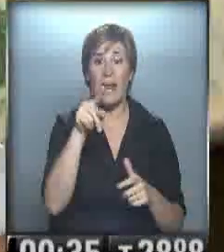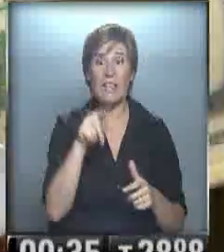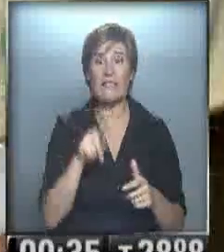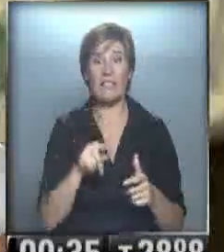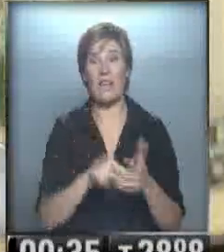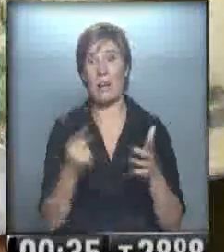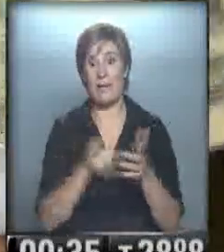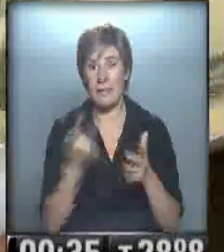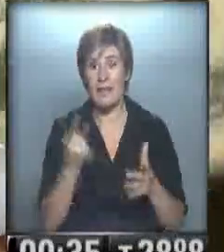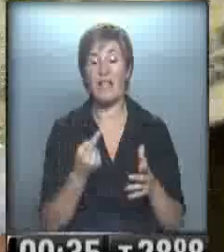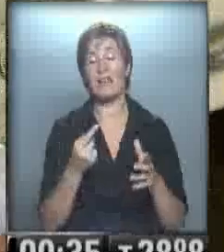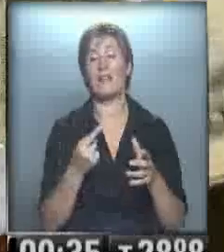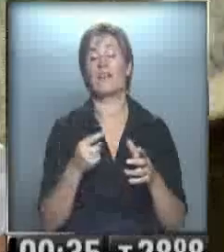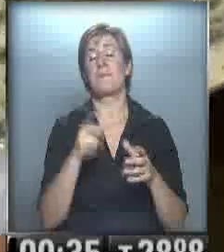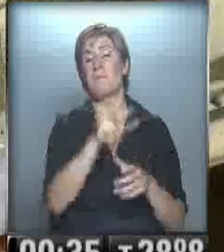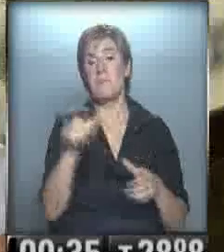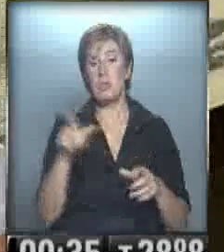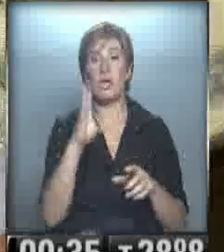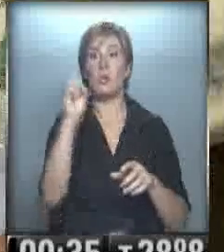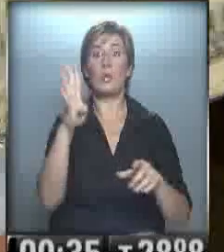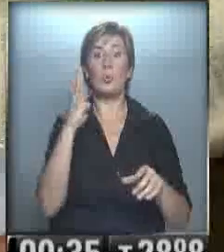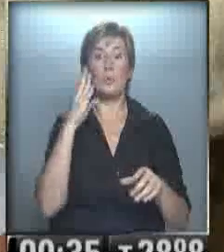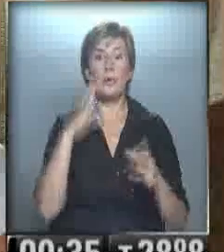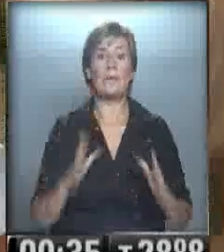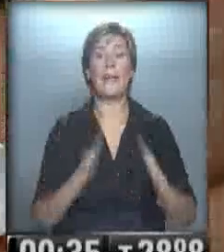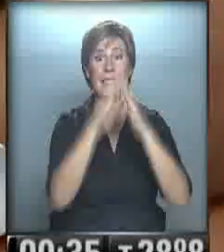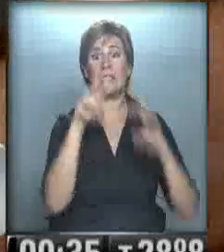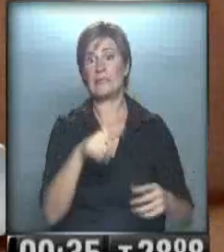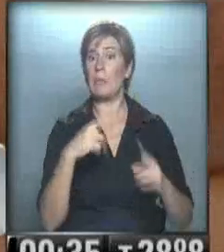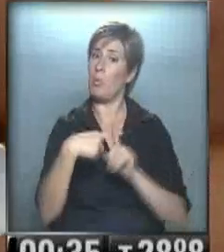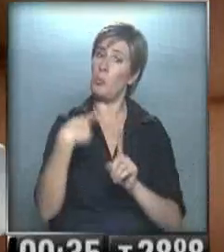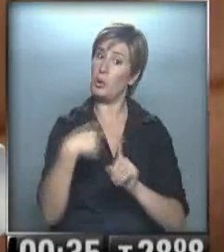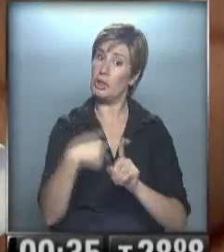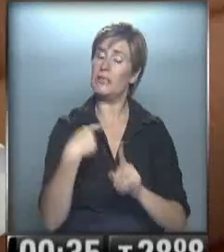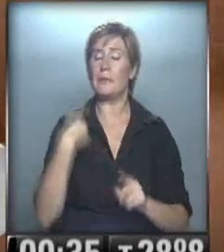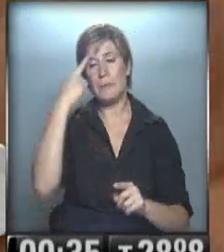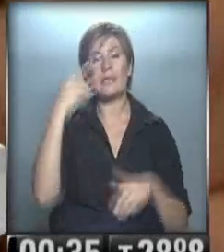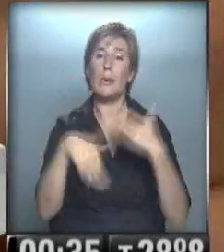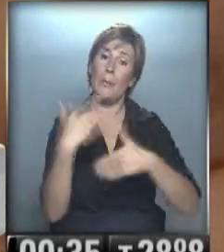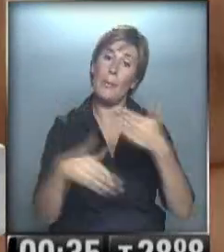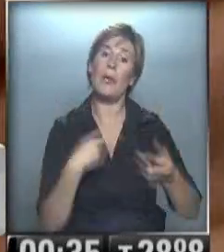París. Kicillof se manifestó optimista respecto a la posibilidad de avanzar con las negociaciones